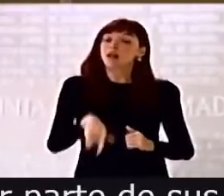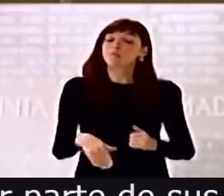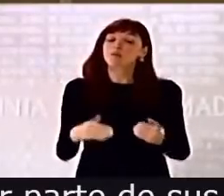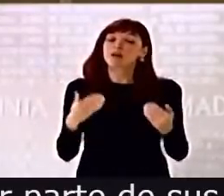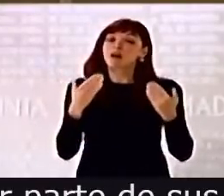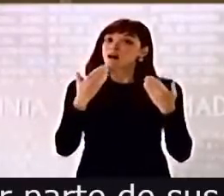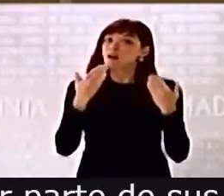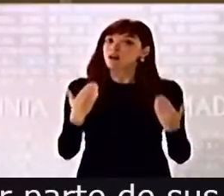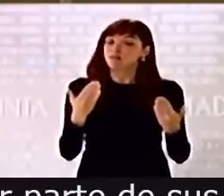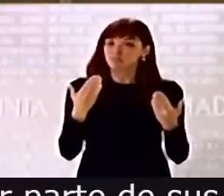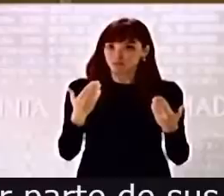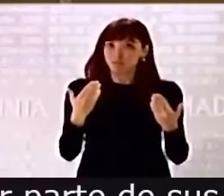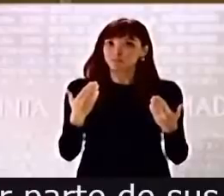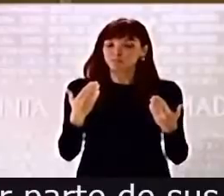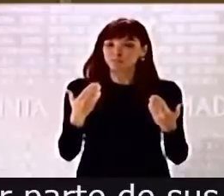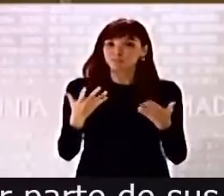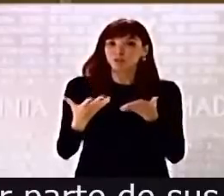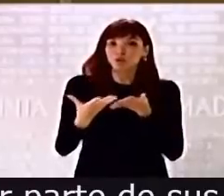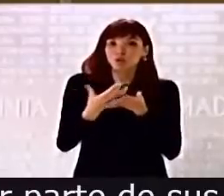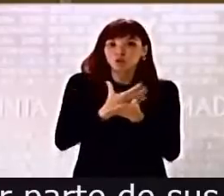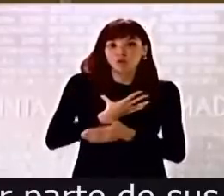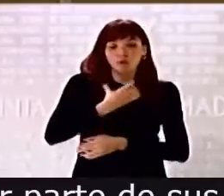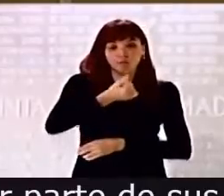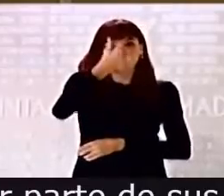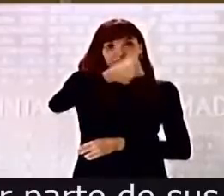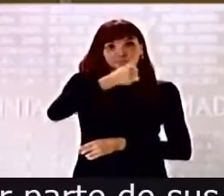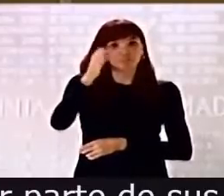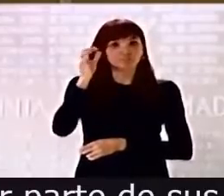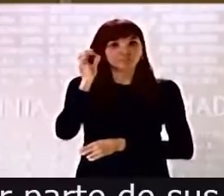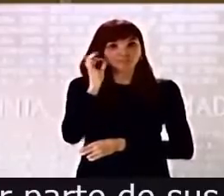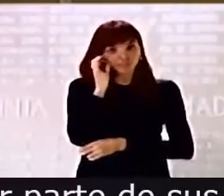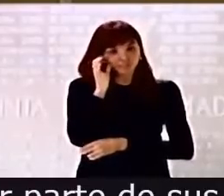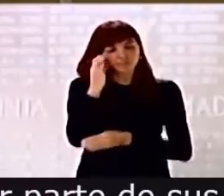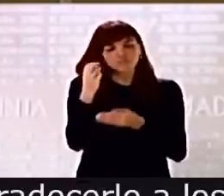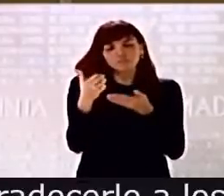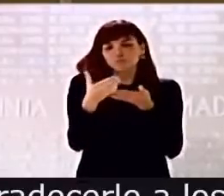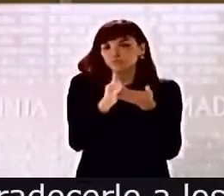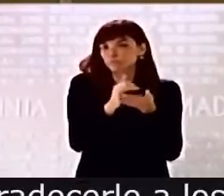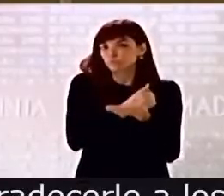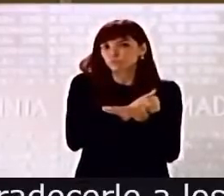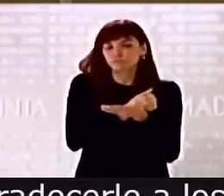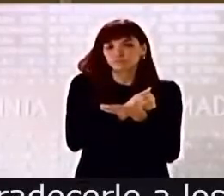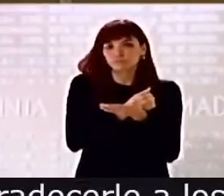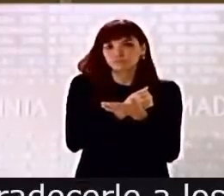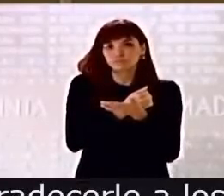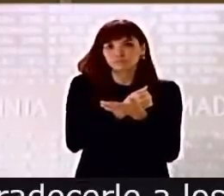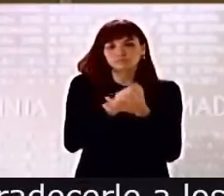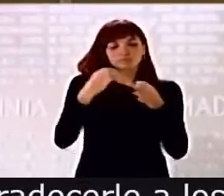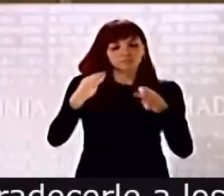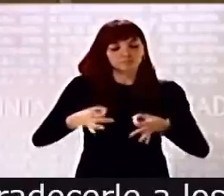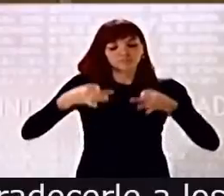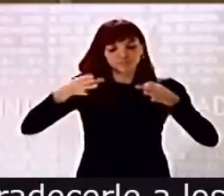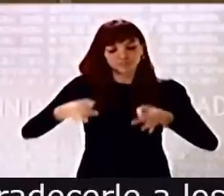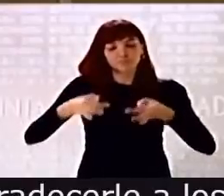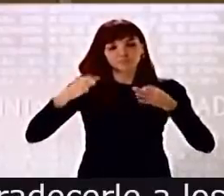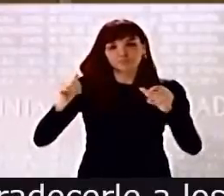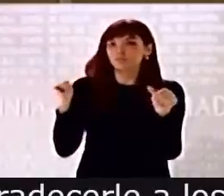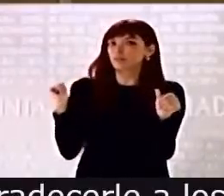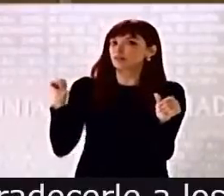agradecerle a todos los alcaldes y alcaldesas que en todo momento han